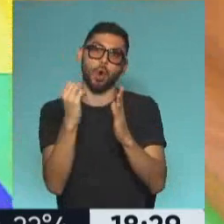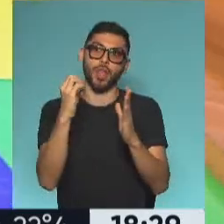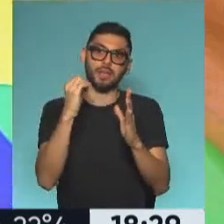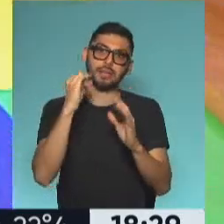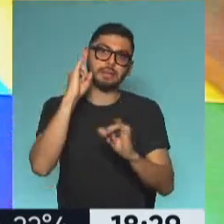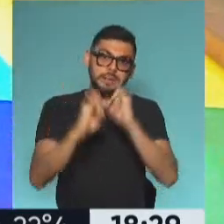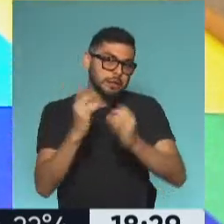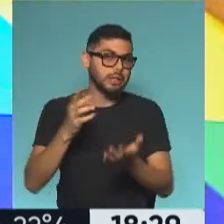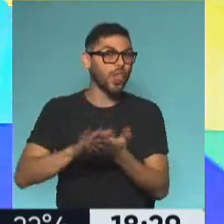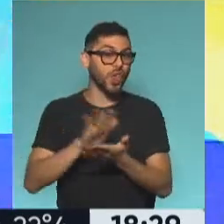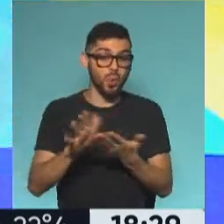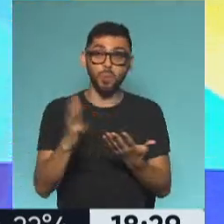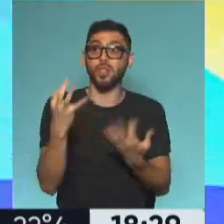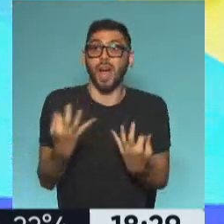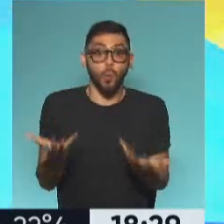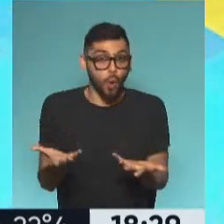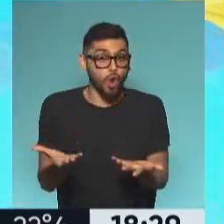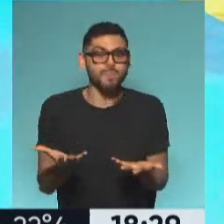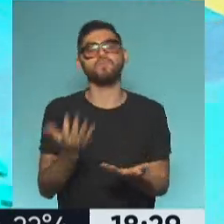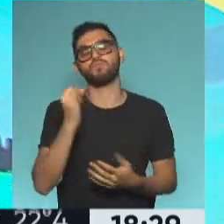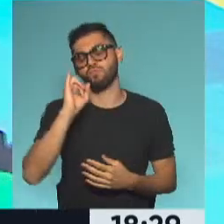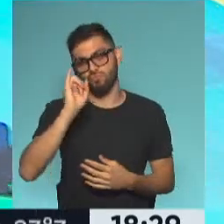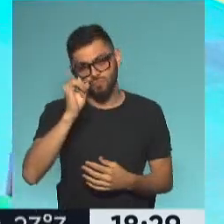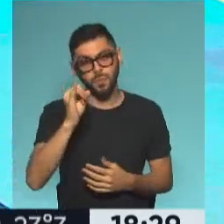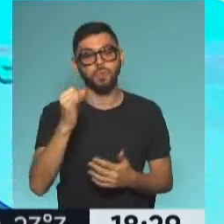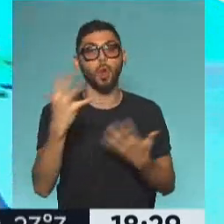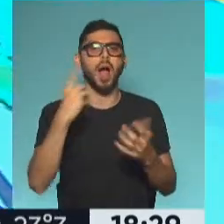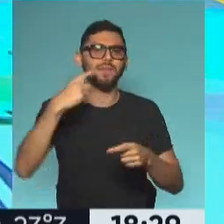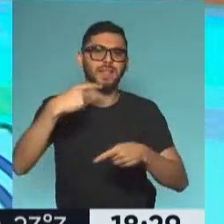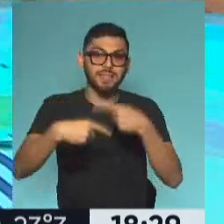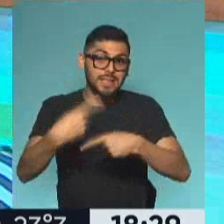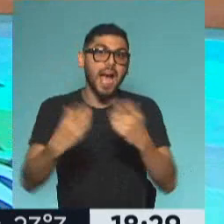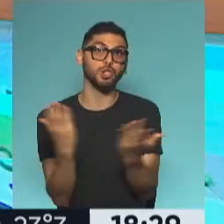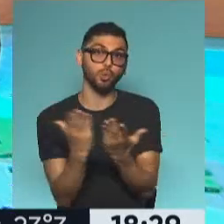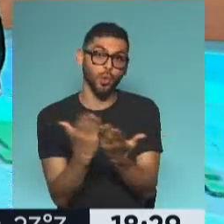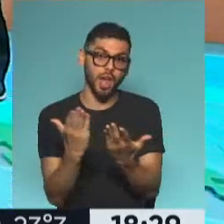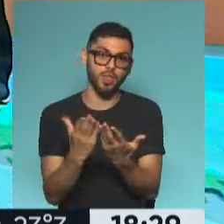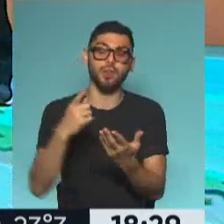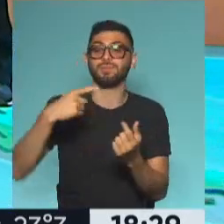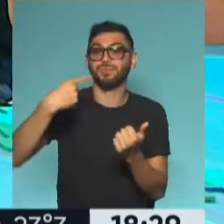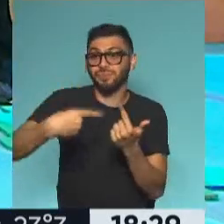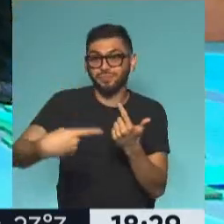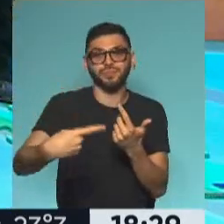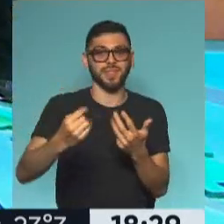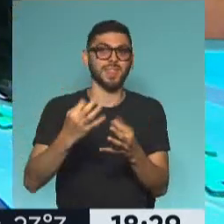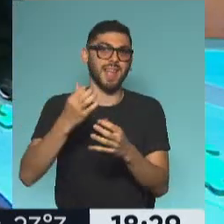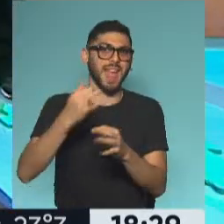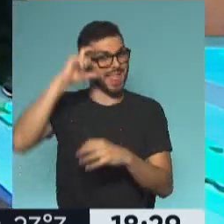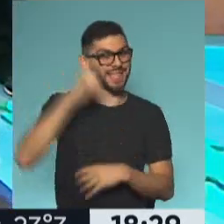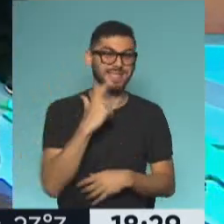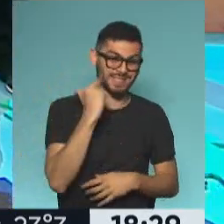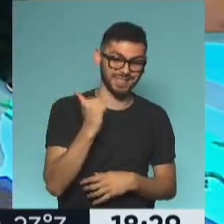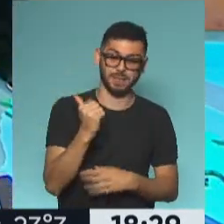están buenos los exámenes. Así es, así es. Así que sigamos estudiando con la columna de ESI y